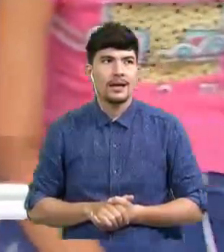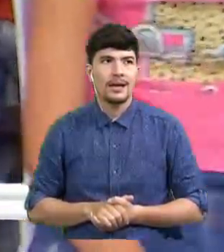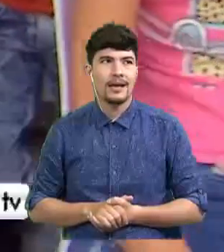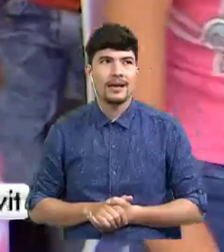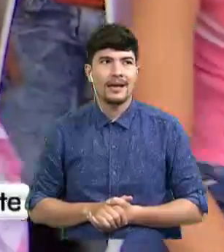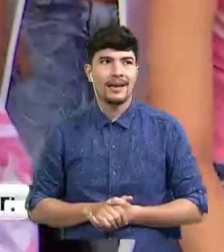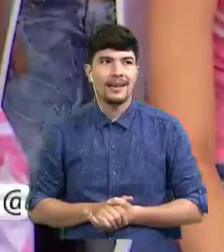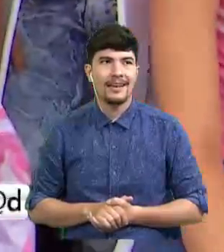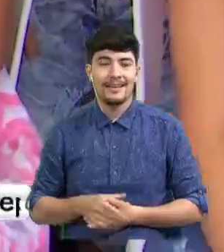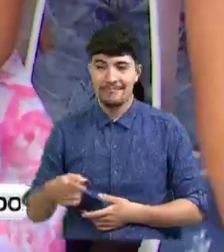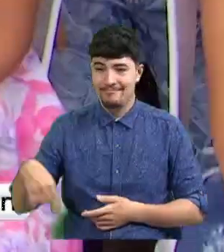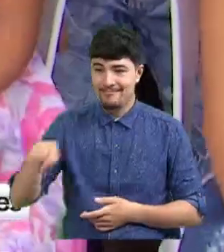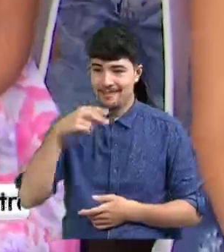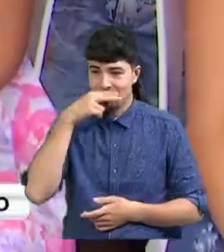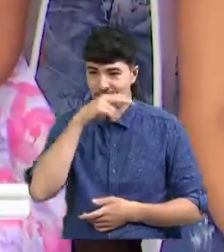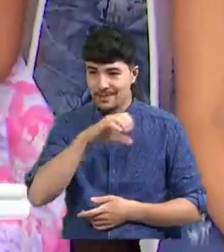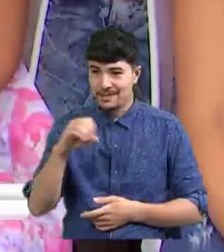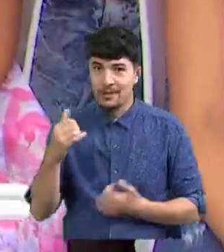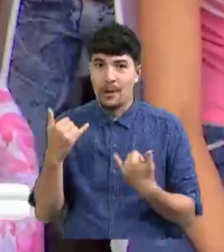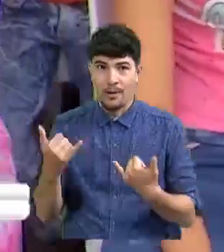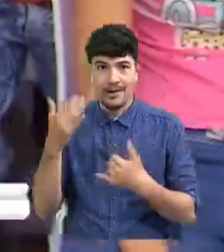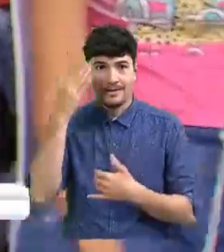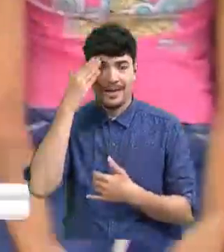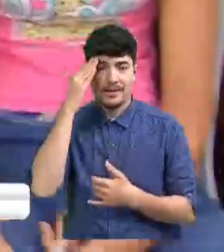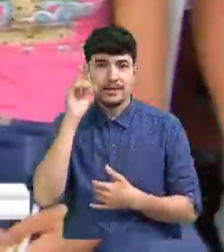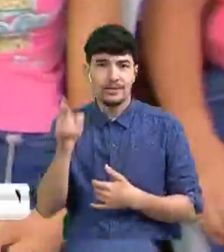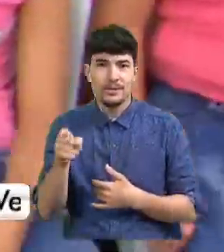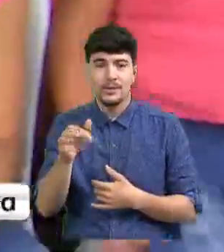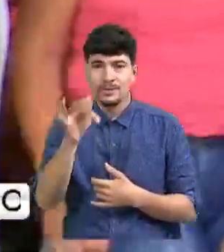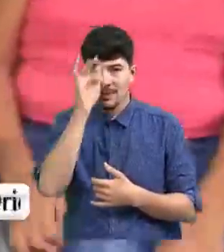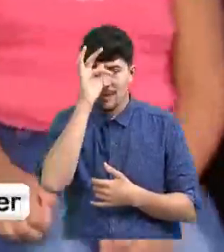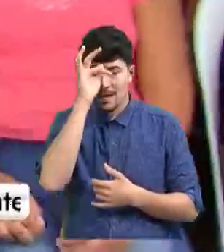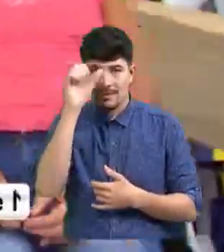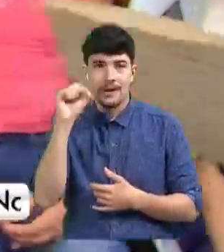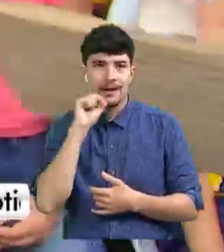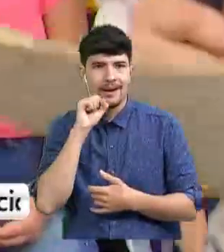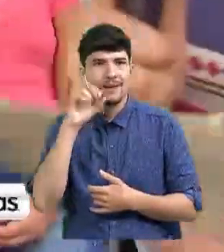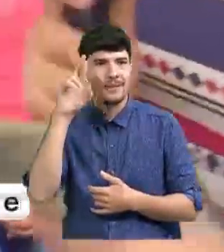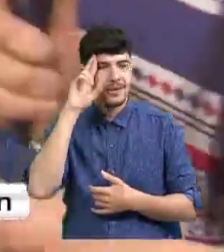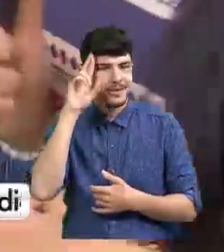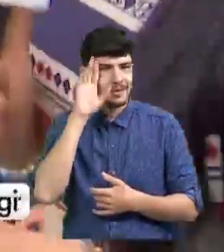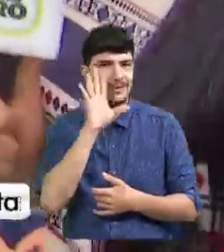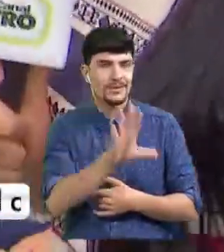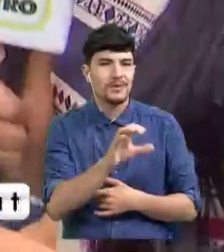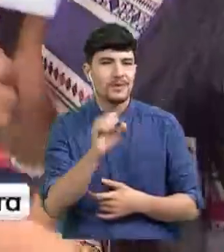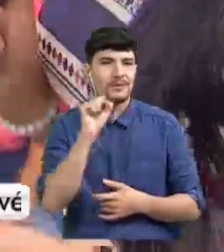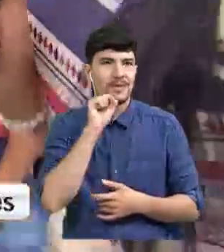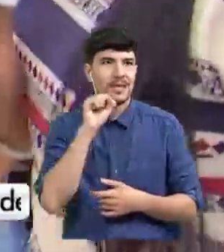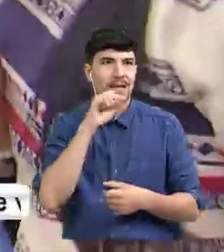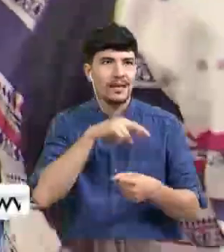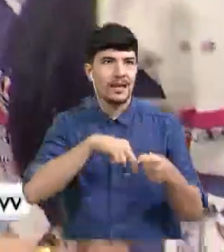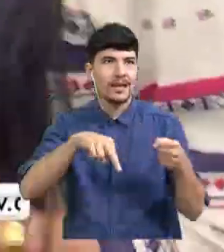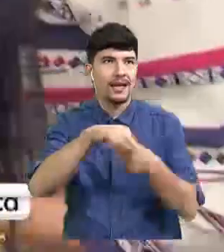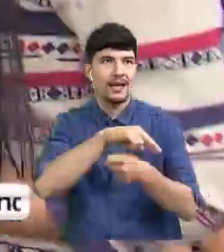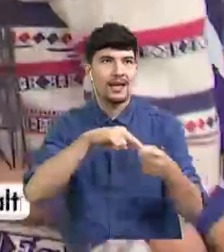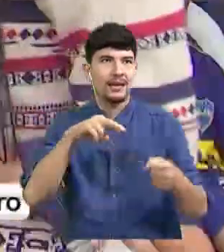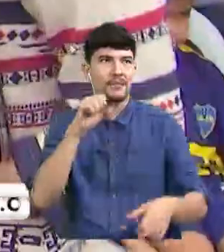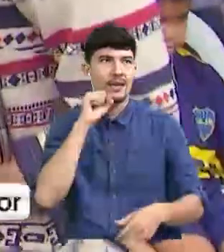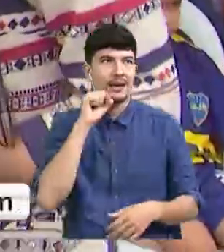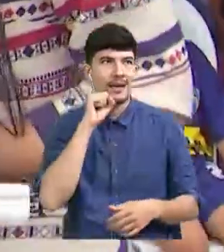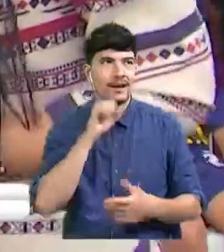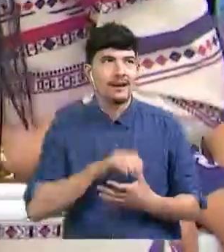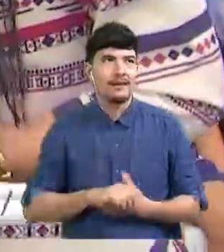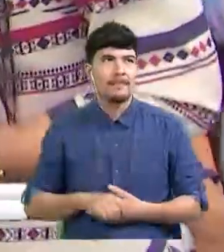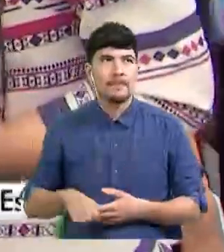Bueno, secretario, se ve que los niños estuvieron hoy muy pendientes y atentos y efectivamente se inauguró en el Hospital Regional de Barranca Bermeja.